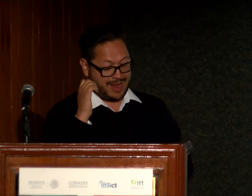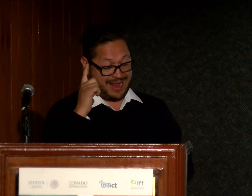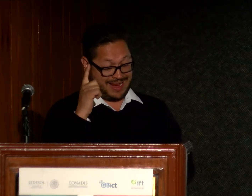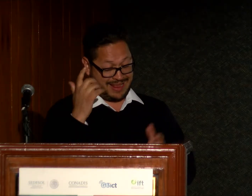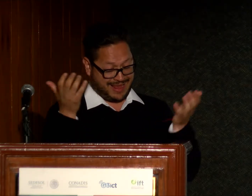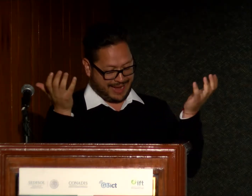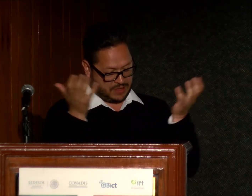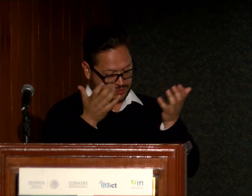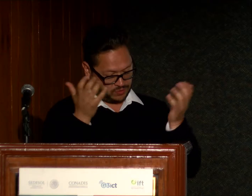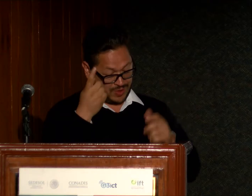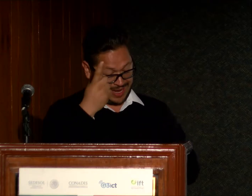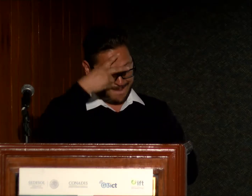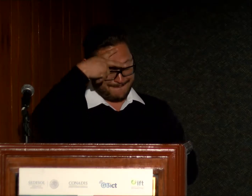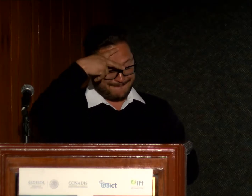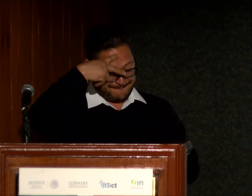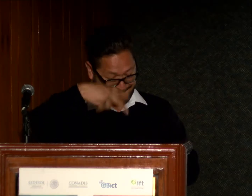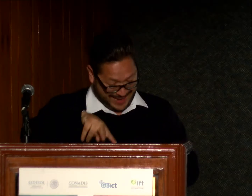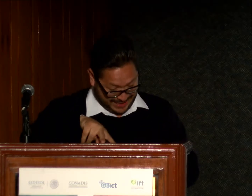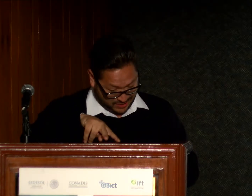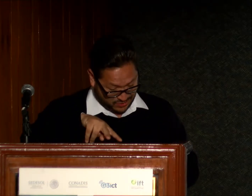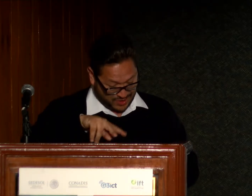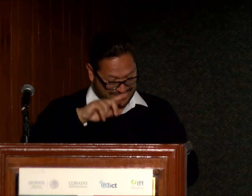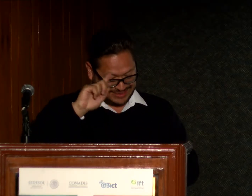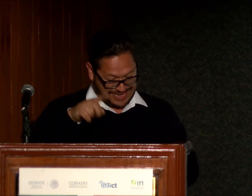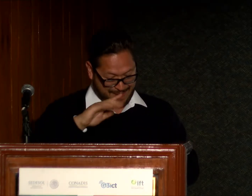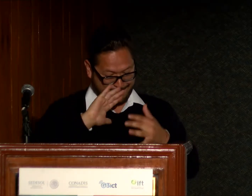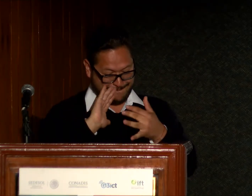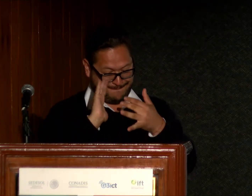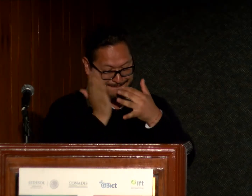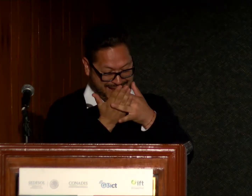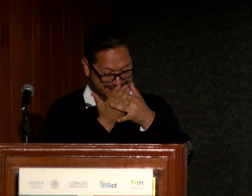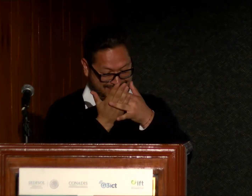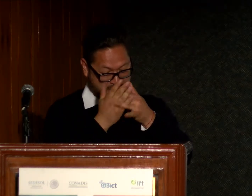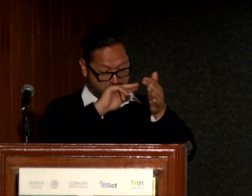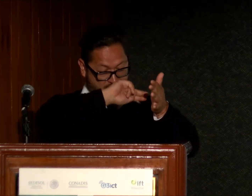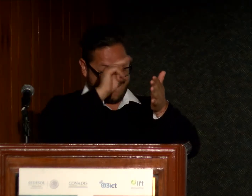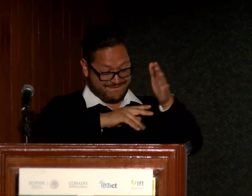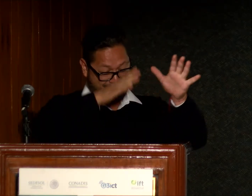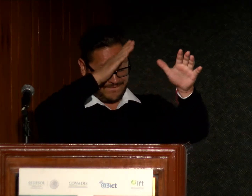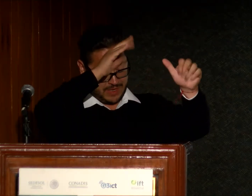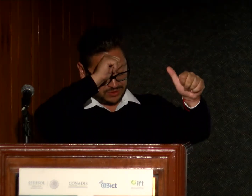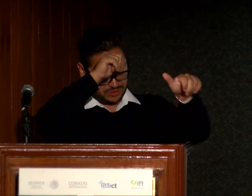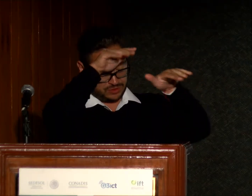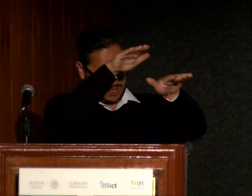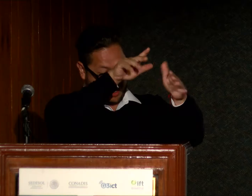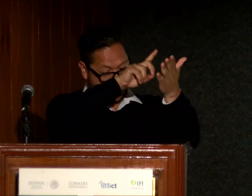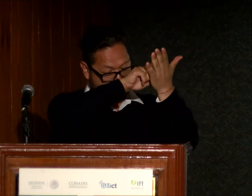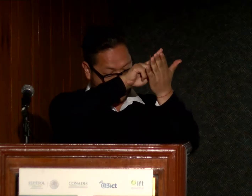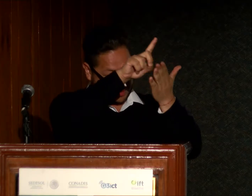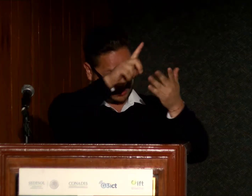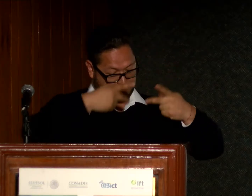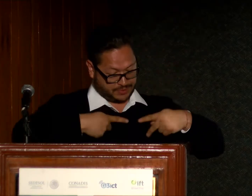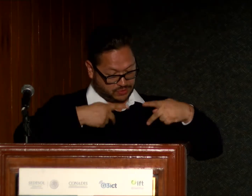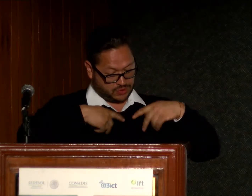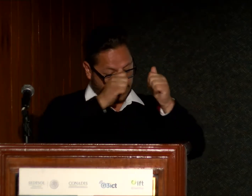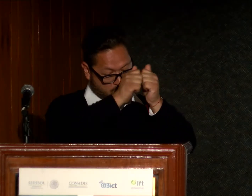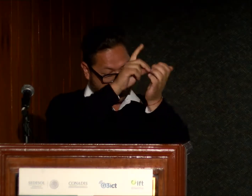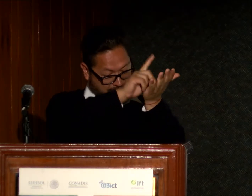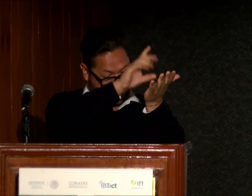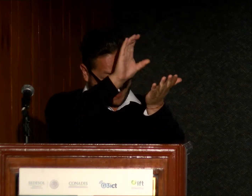Número 4, el hecho de que México sea parte de la Convención sobre los Derechos de las Personas con Discapacidad